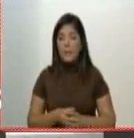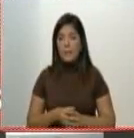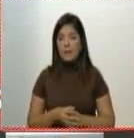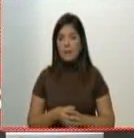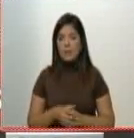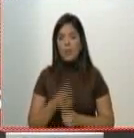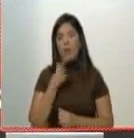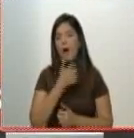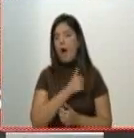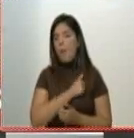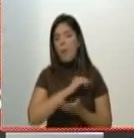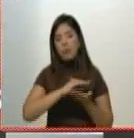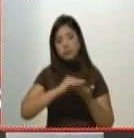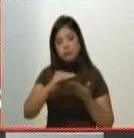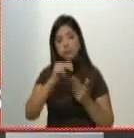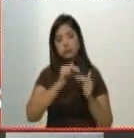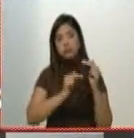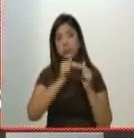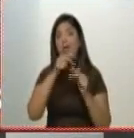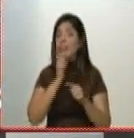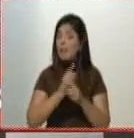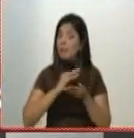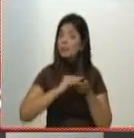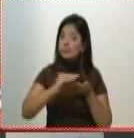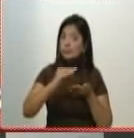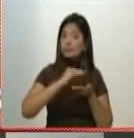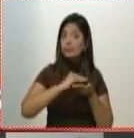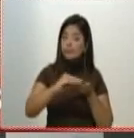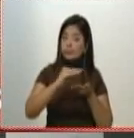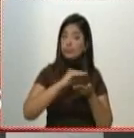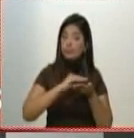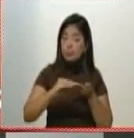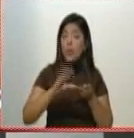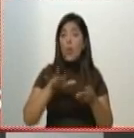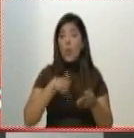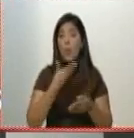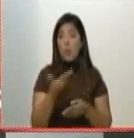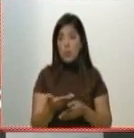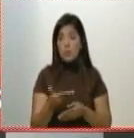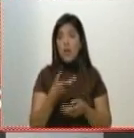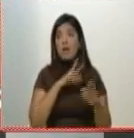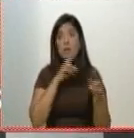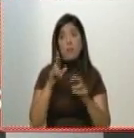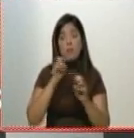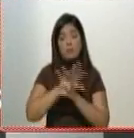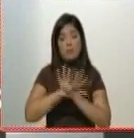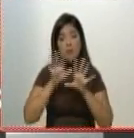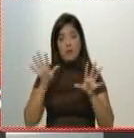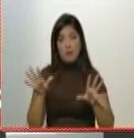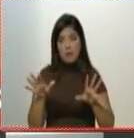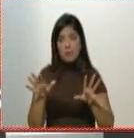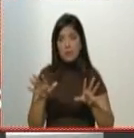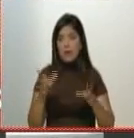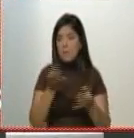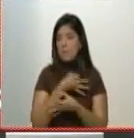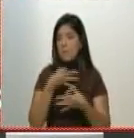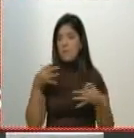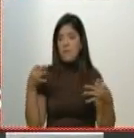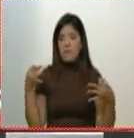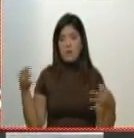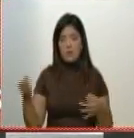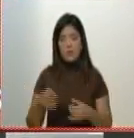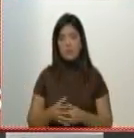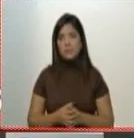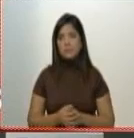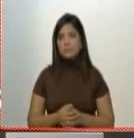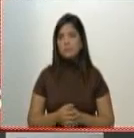mucho amor. Hay que invertir para poder tener resultados efectivamente,